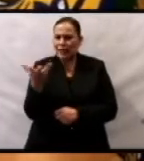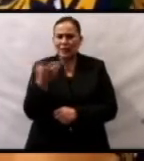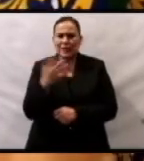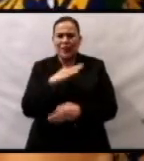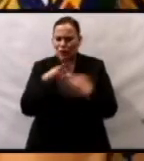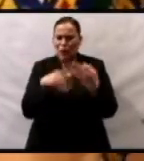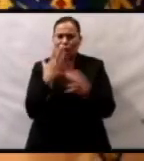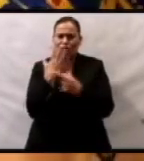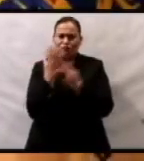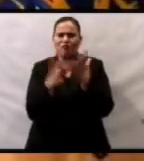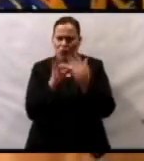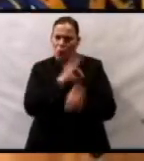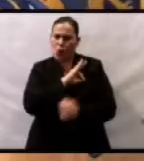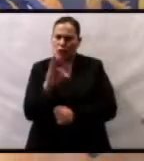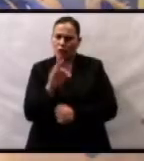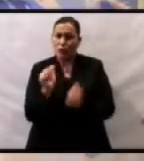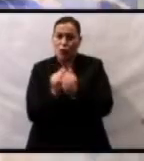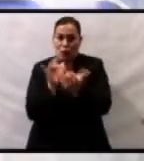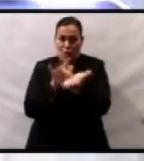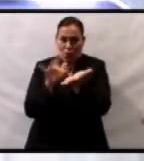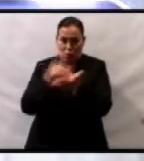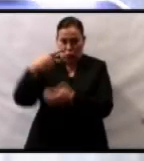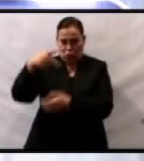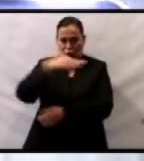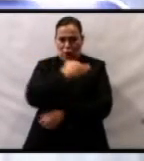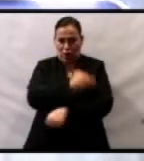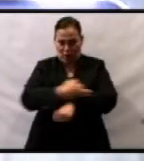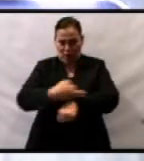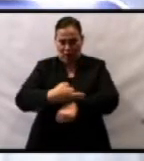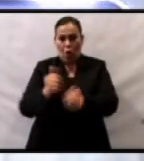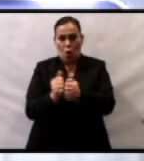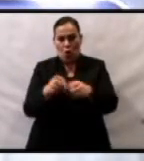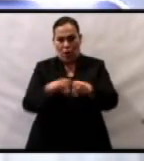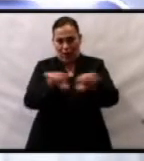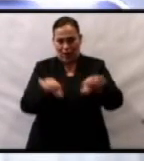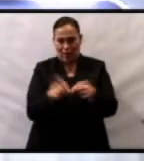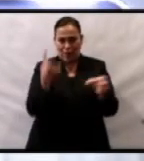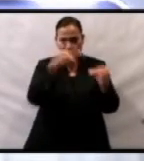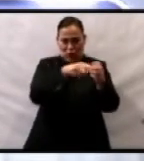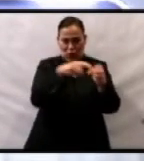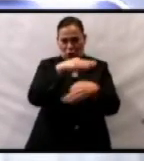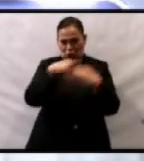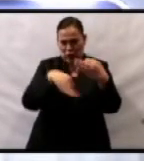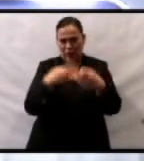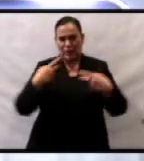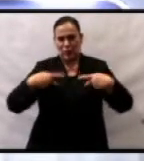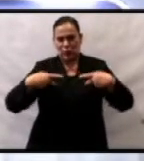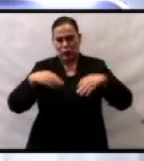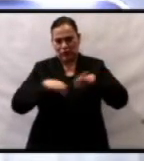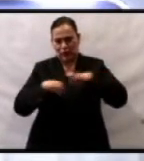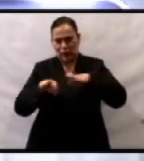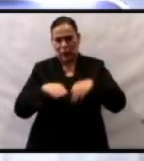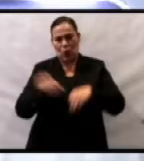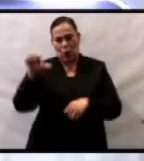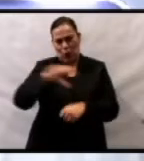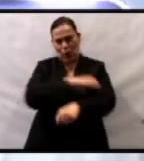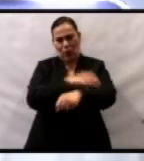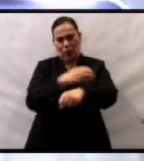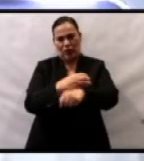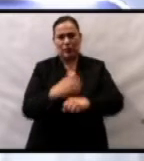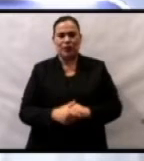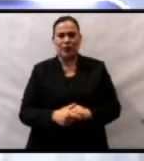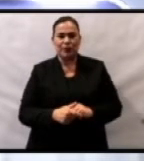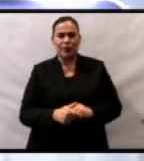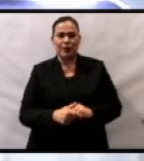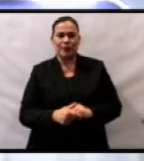tus manos con el apoyo de tu familia y también con el equipo de las regidoras y los regidores que te acompañan el día de hoy.